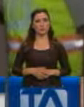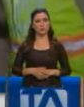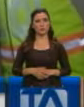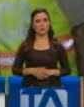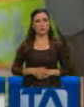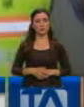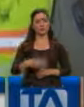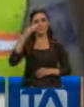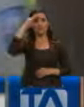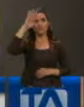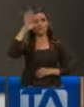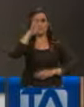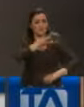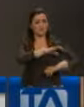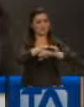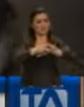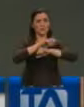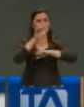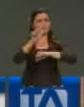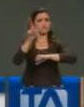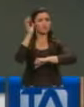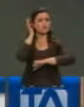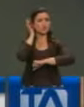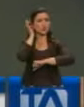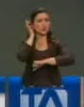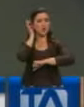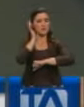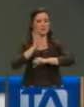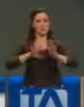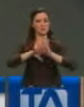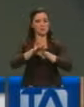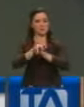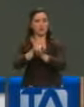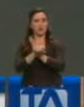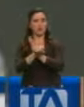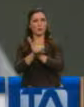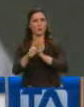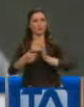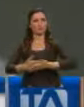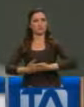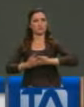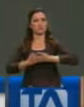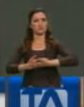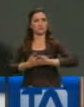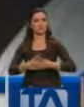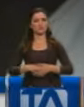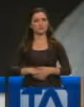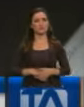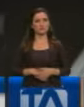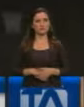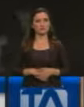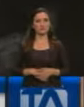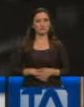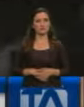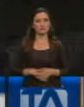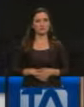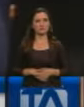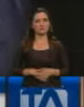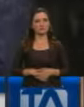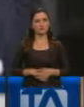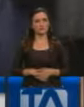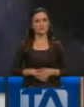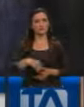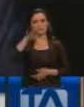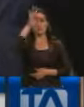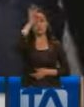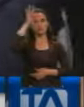La policía logra identificar y detener a la mujer que se hizo pasar por enfermera para robar a un recién nacido de las manos de su madre en